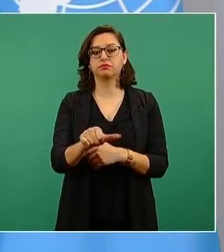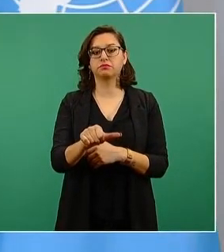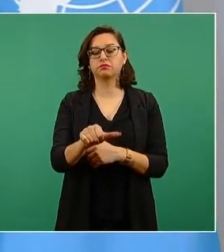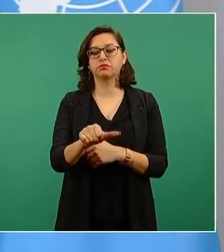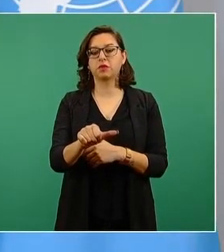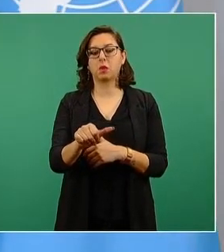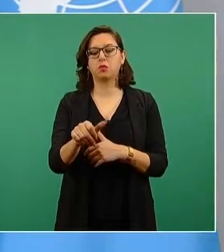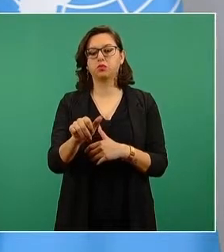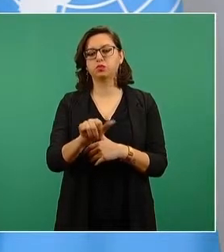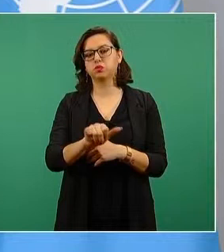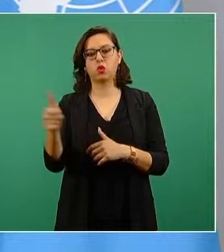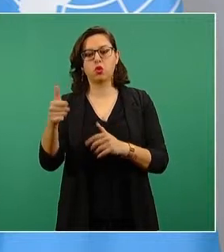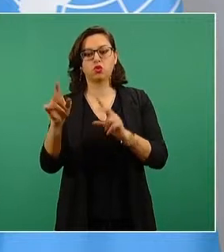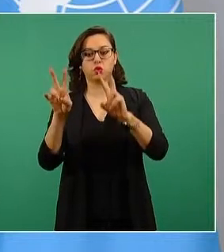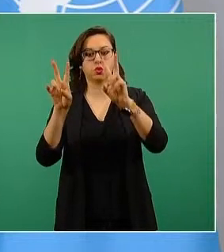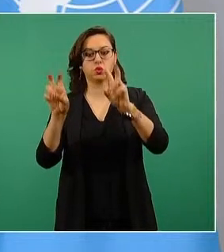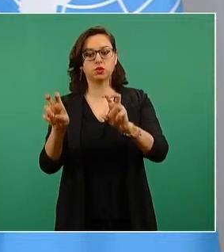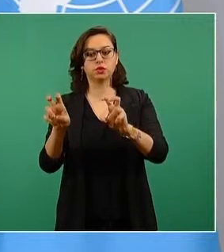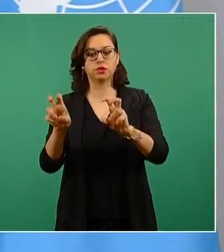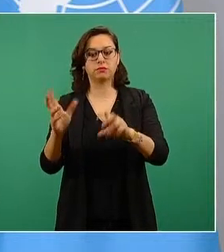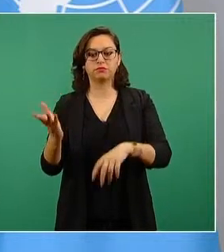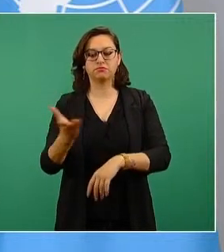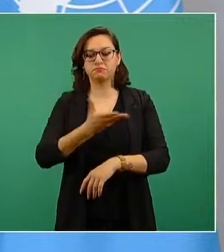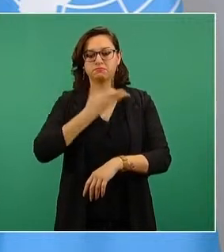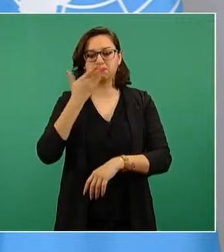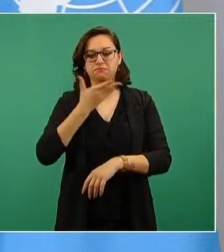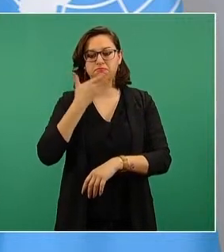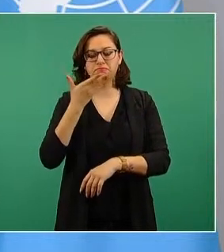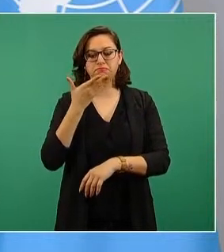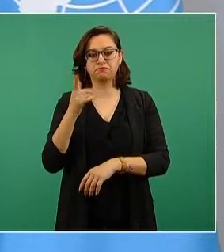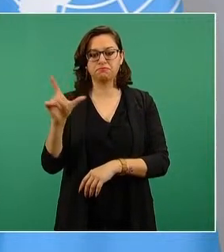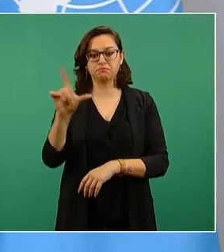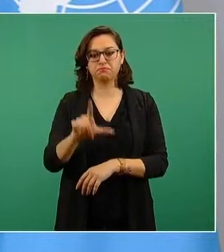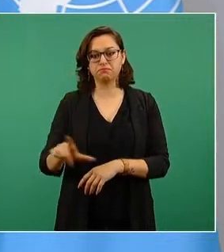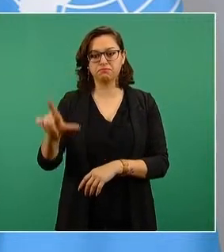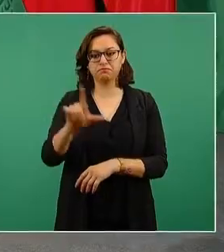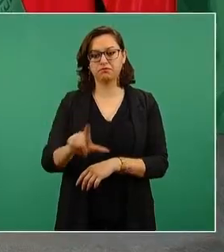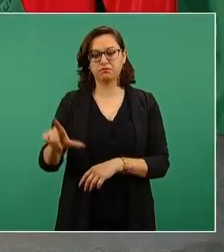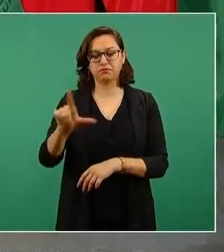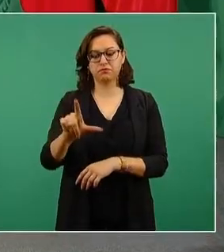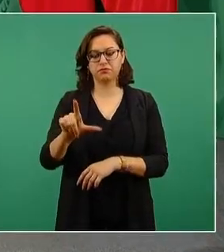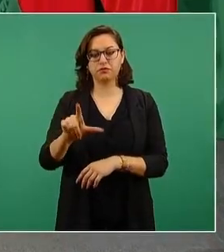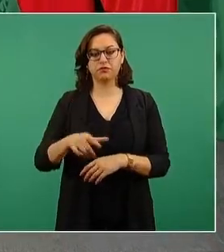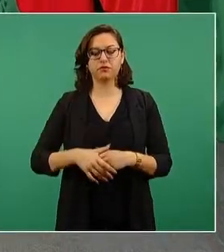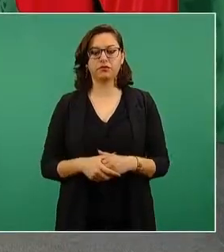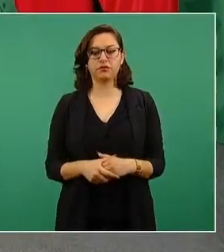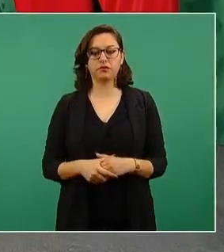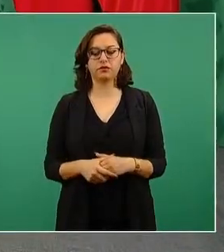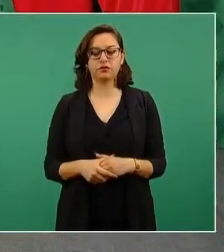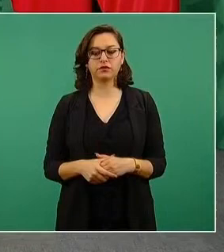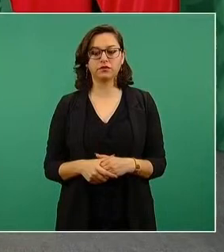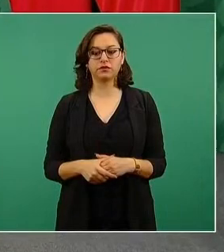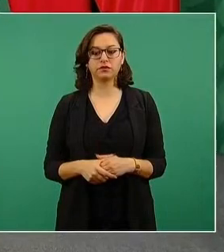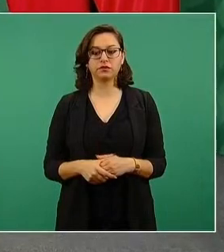los temas que siempre abordamos los lunes,